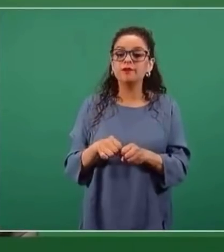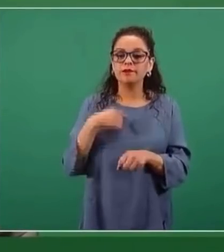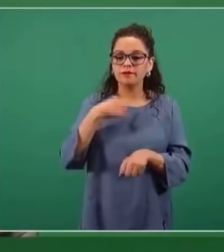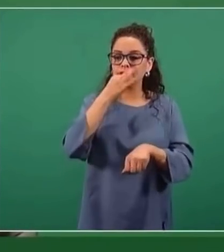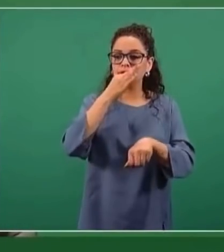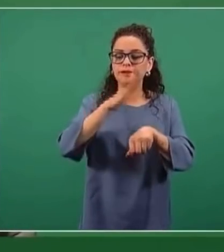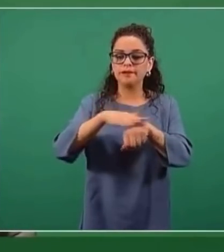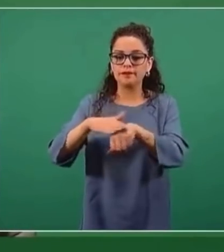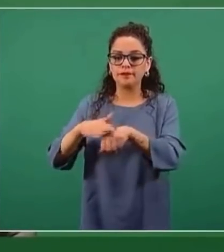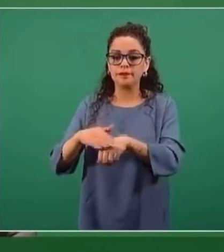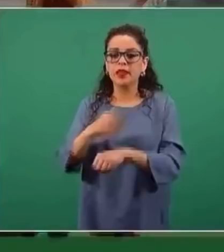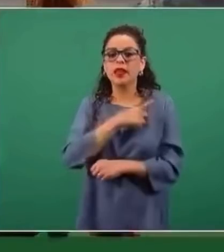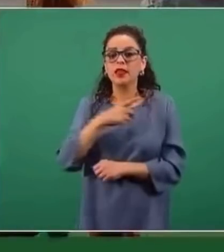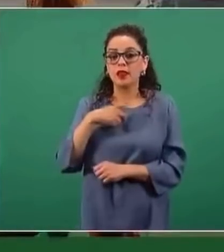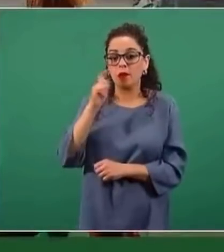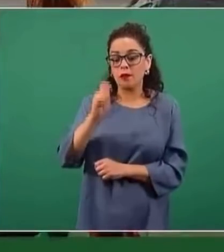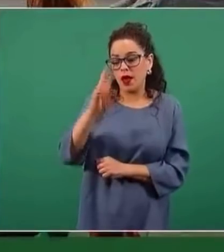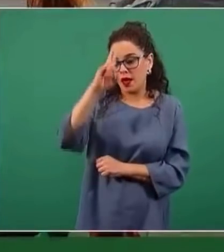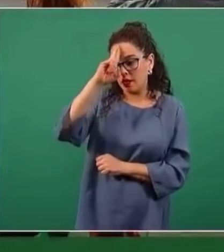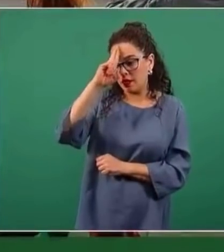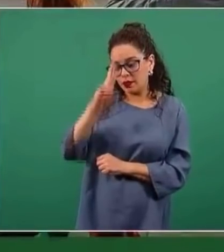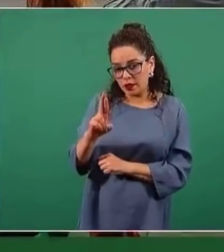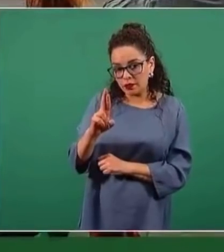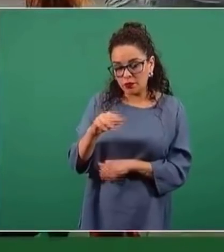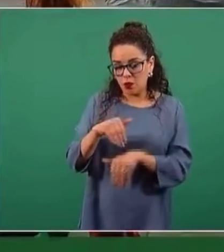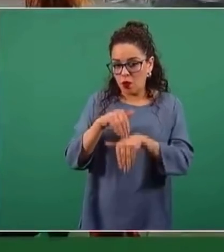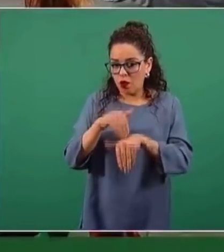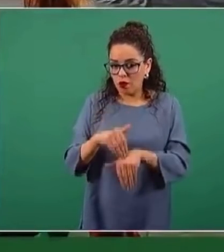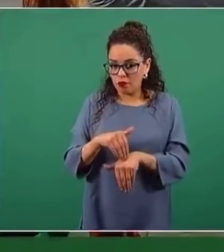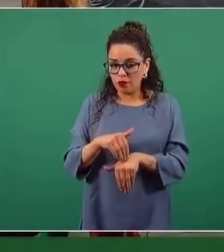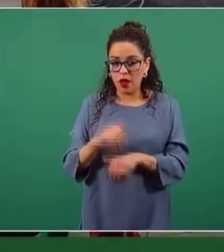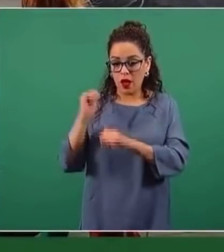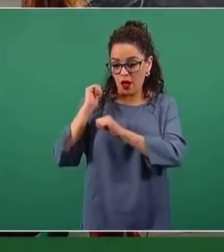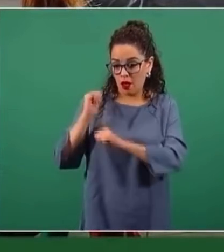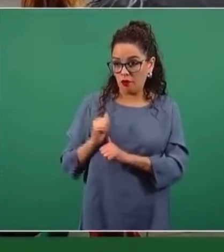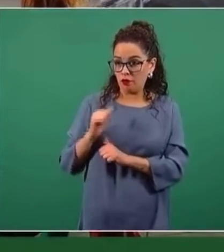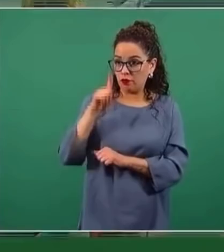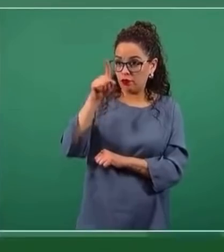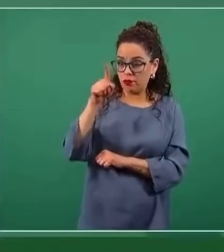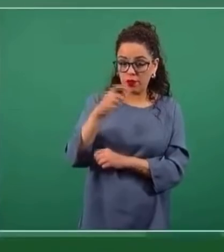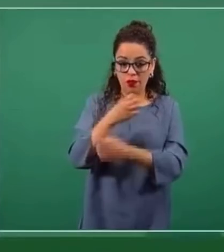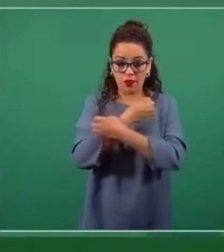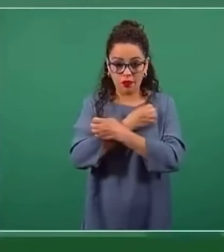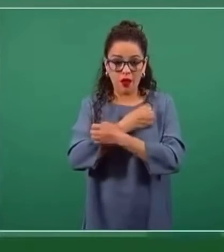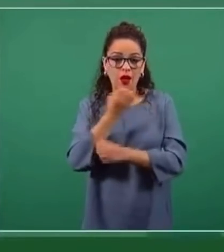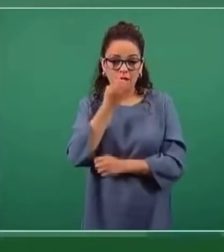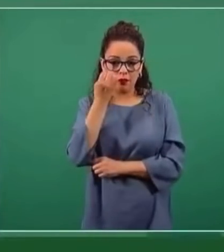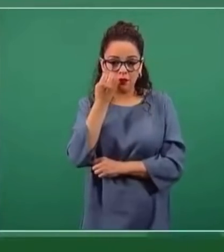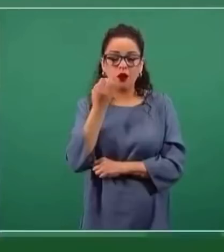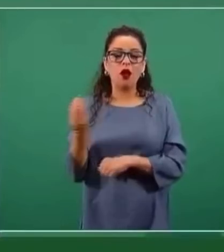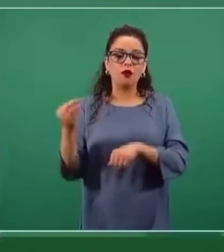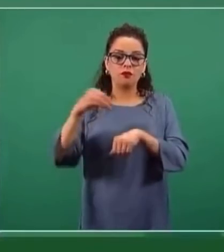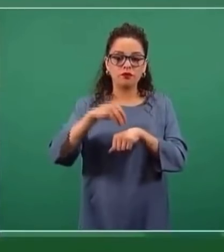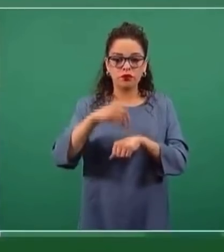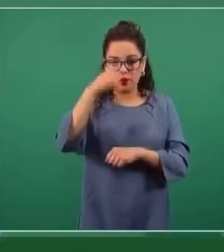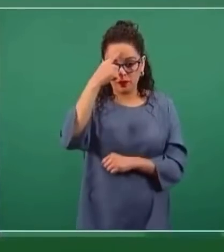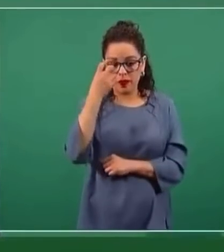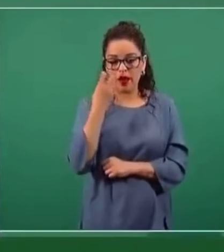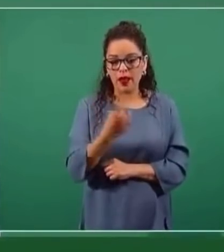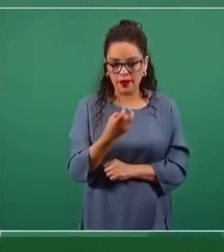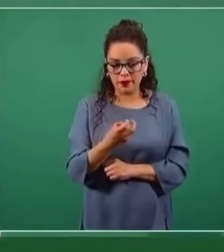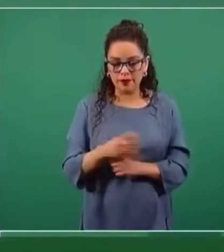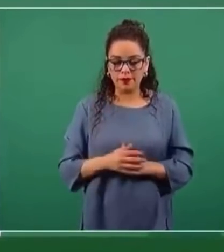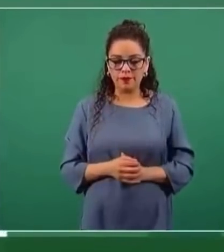en su momento respetar las indicaciones que las autoridades educativas van a implementar en este marco. Entonces, sí,